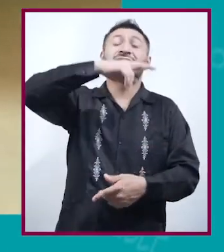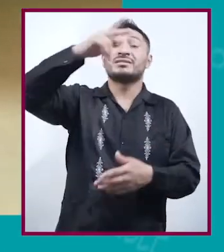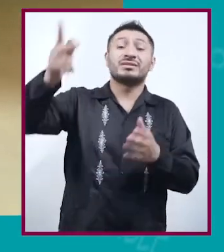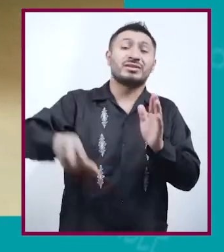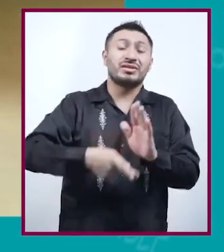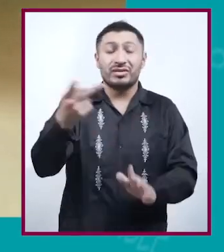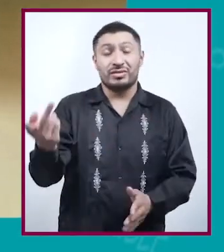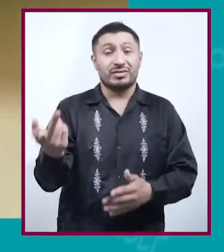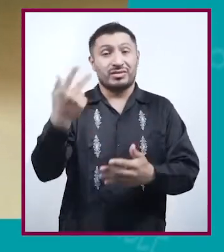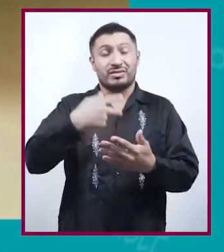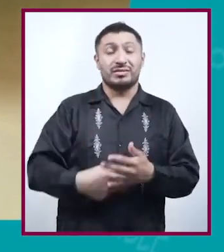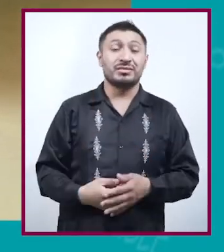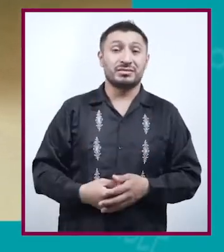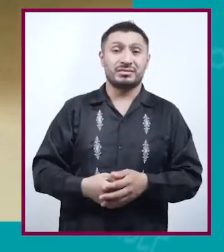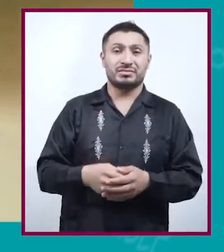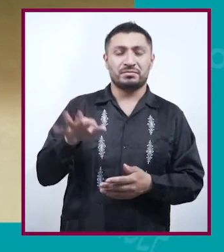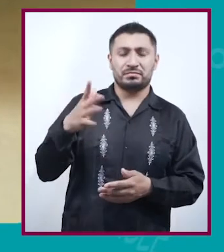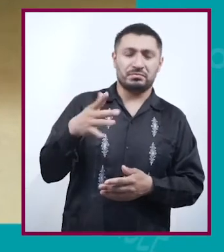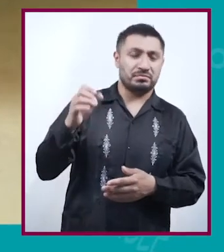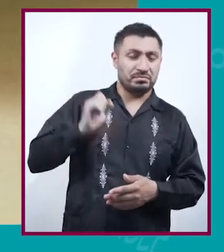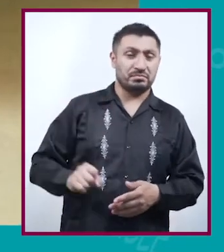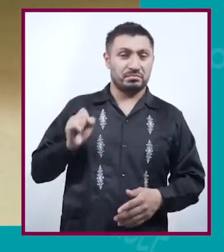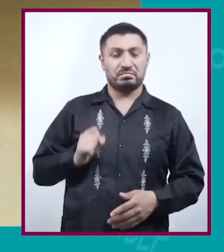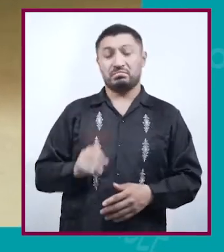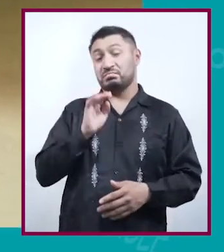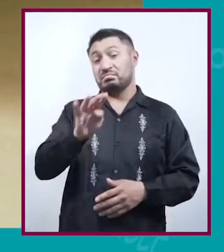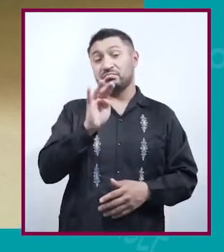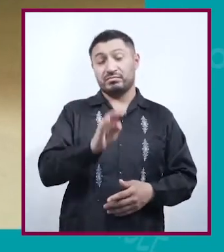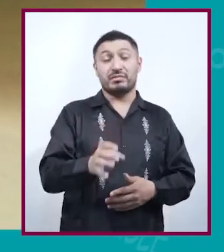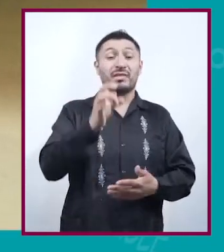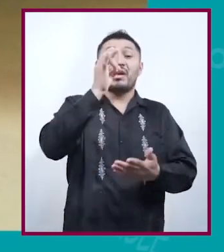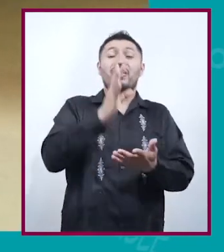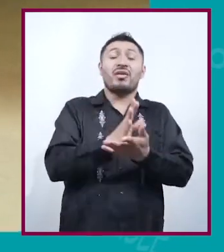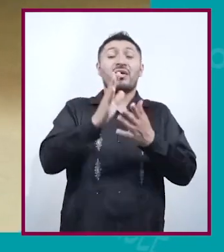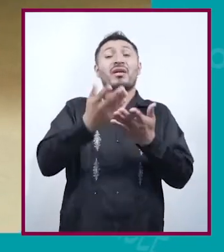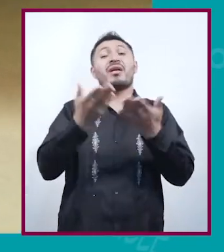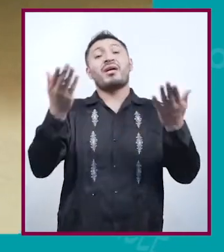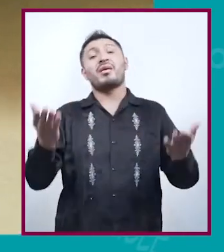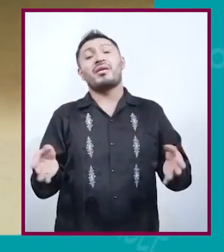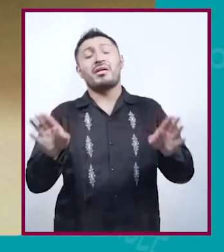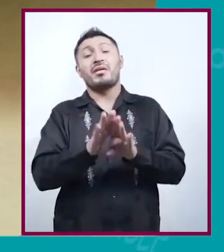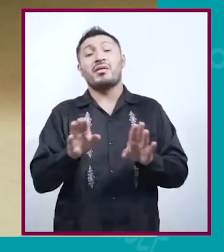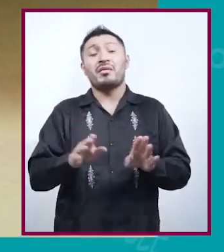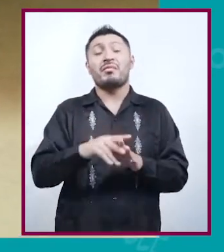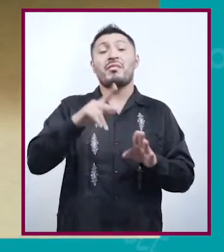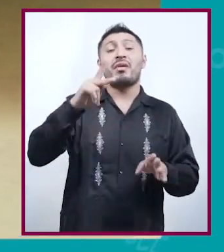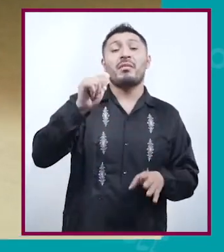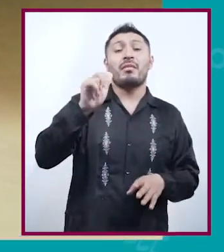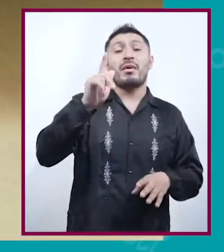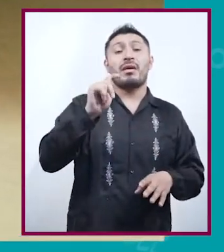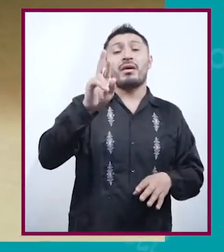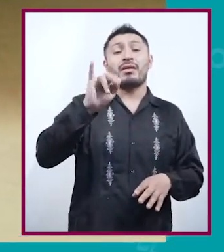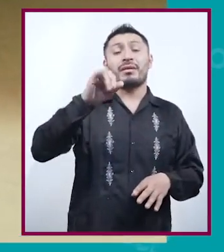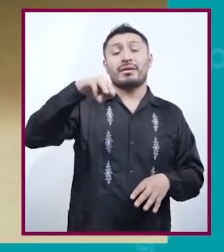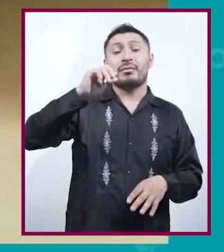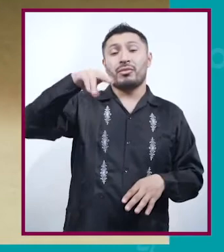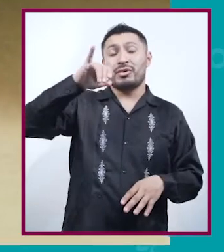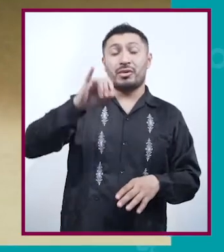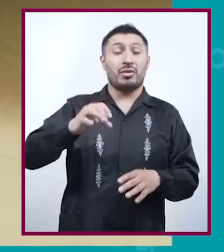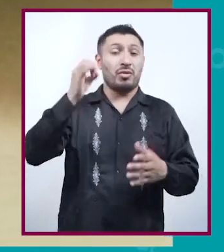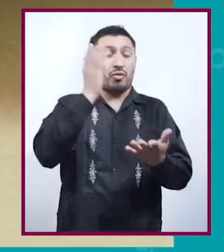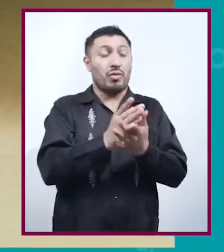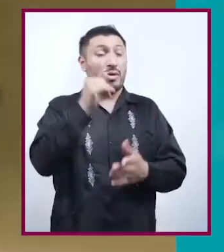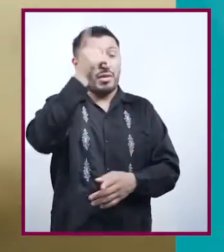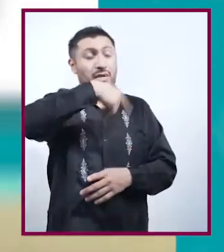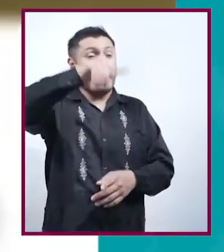alto no tardaría en resurgir de sus cenizas, casi a mediados del siglo XIX, solo que ahora como patrimonio casi exclusivo